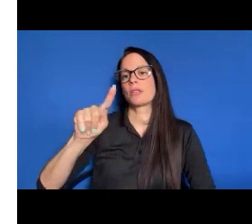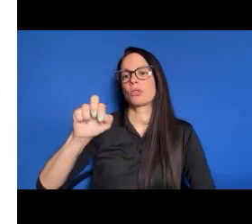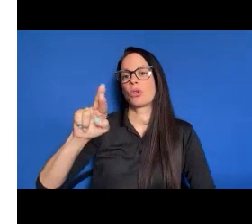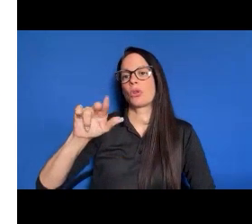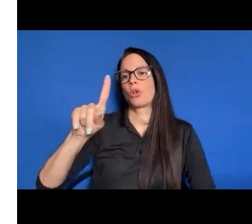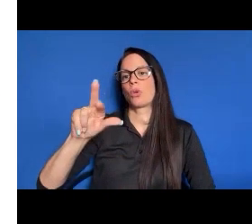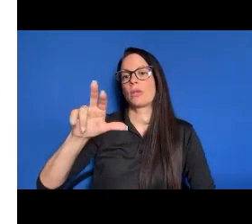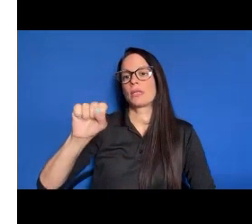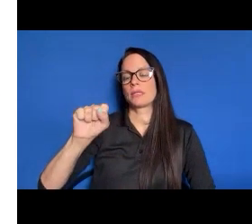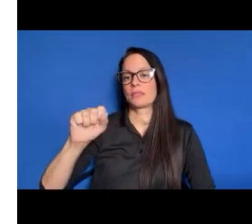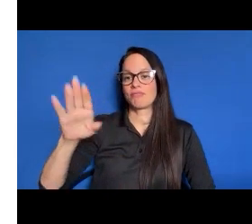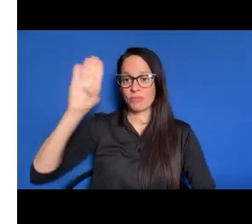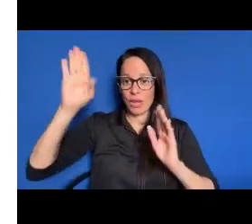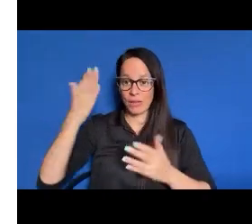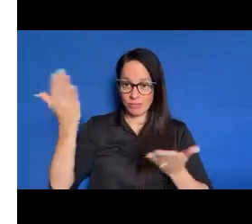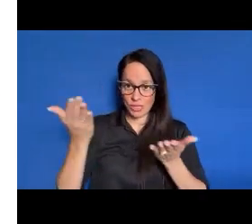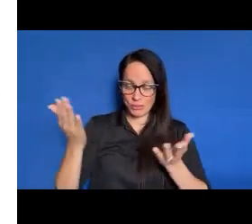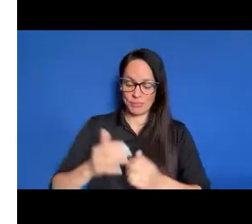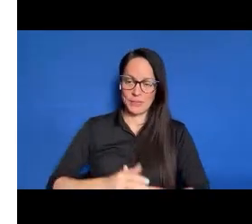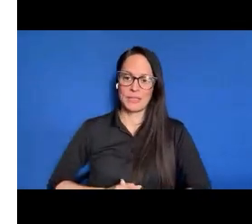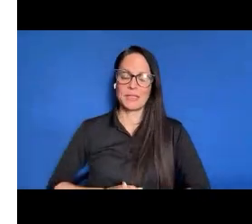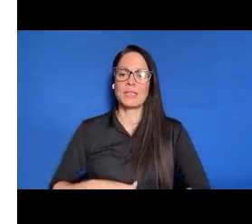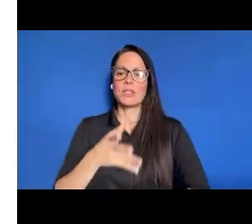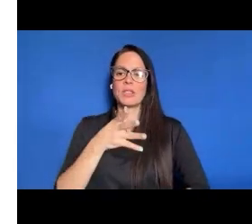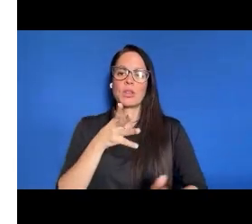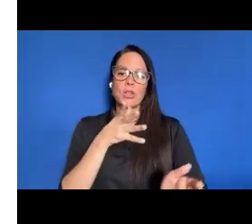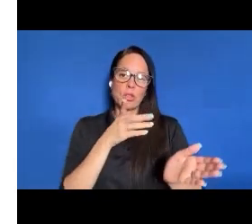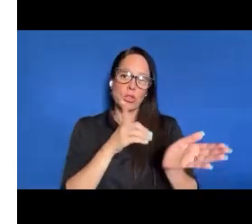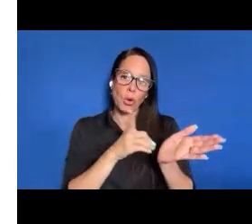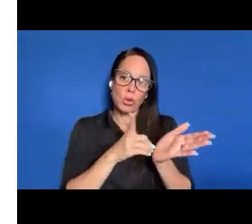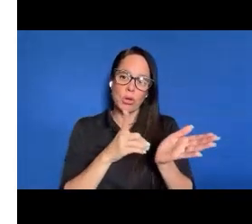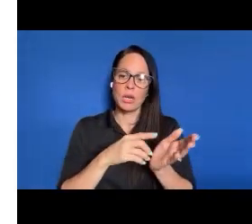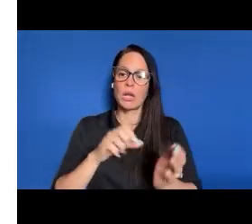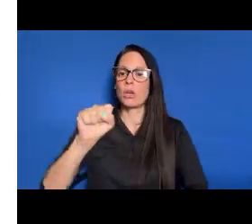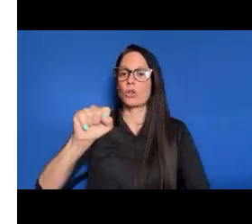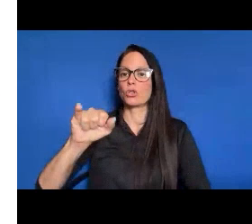doctor. Doctora Suasi Acevedo. Presente.